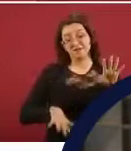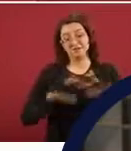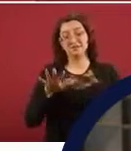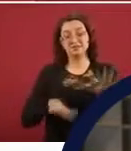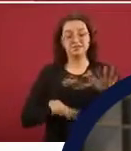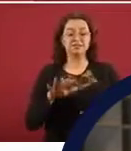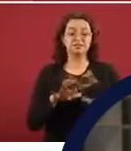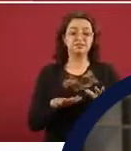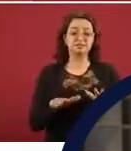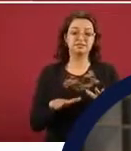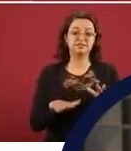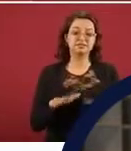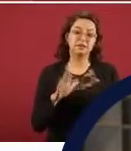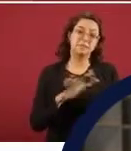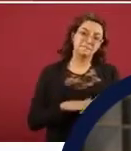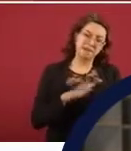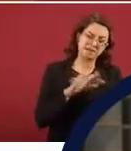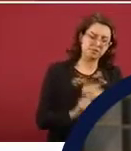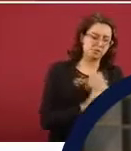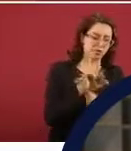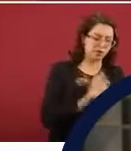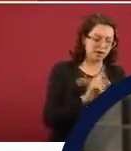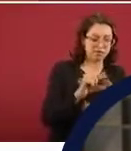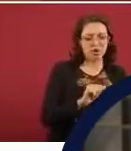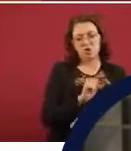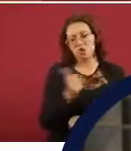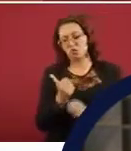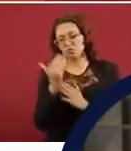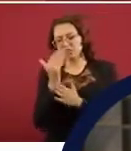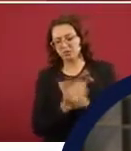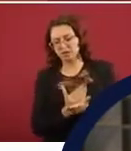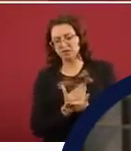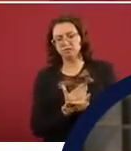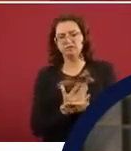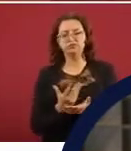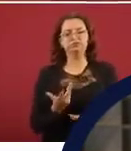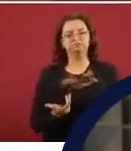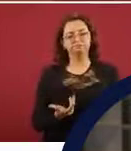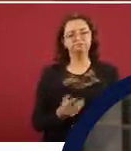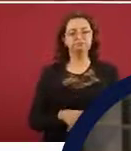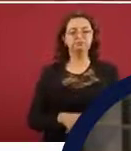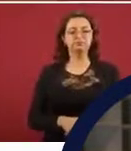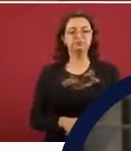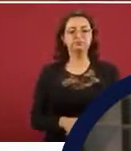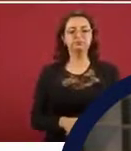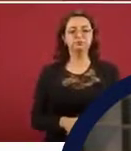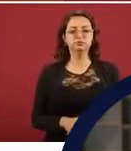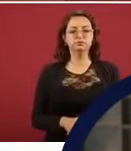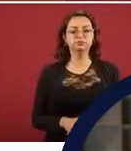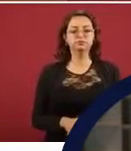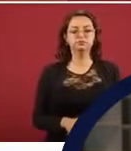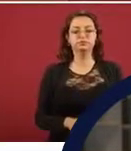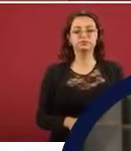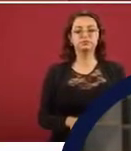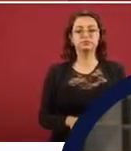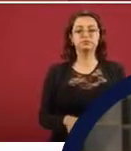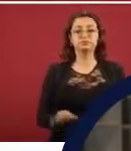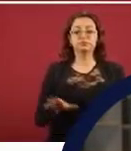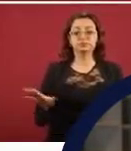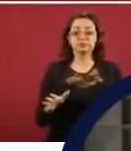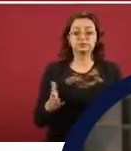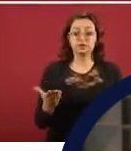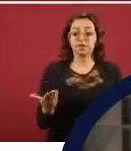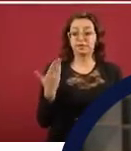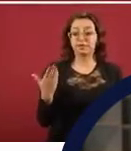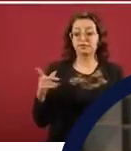El control de ventas, la centralización de la compra de ventas, son para evitar la corrupción. Eso, en principio, que bueno, a ver, los